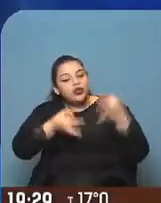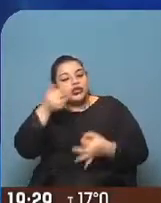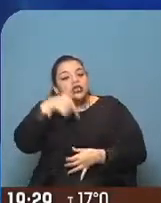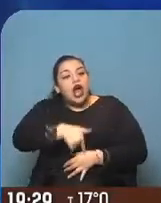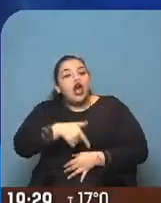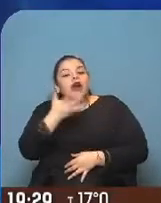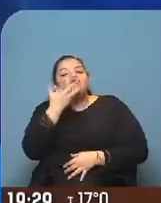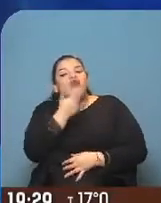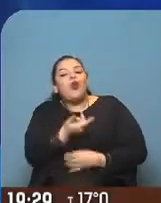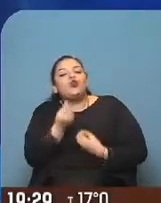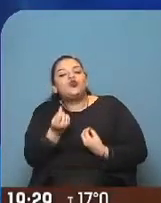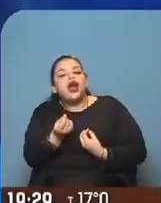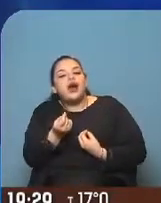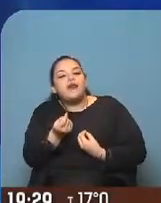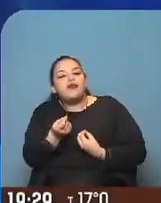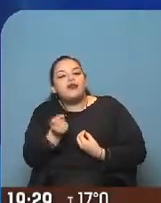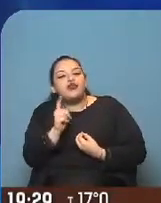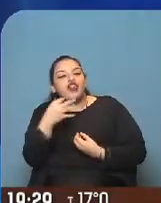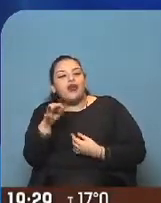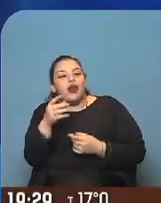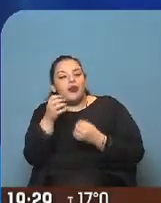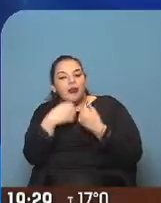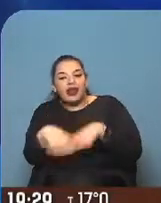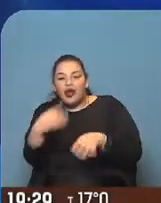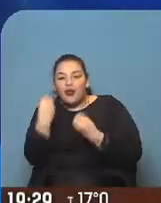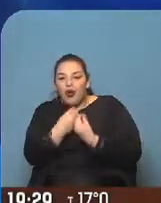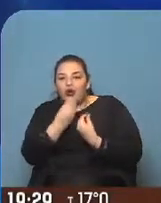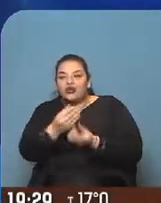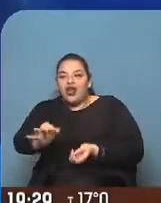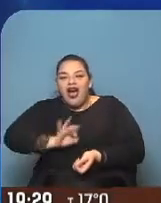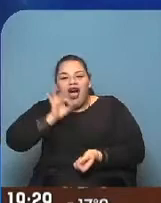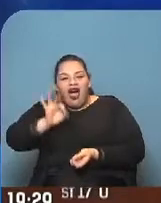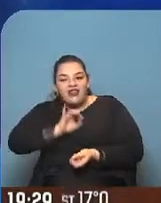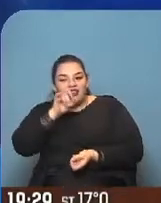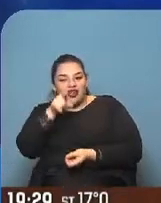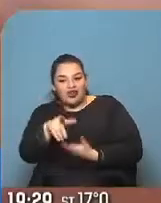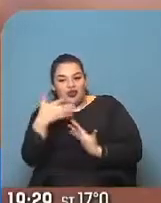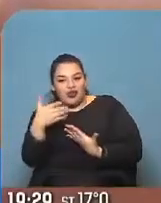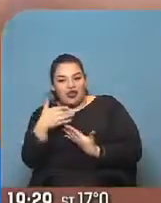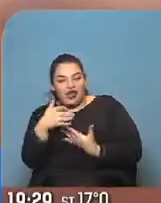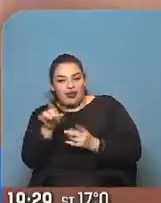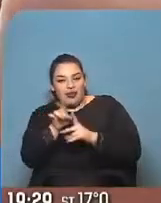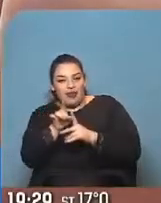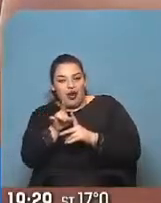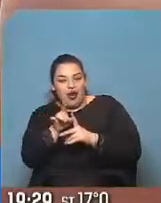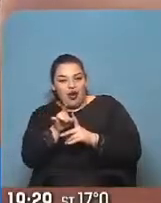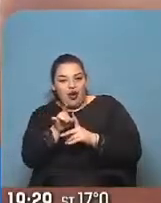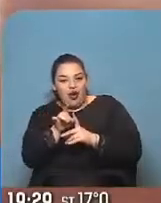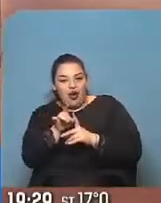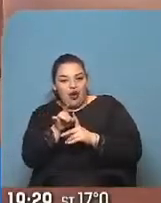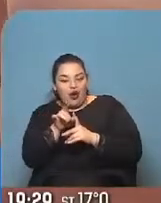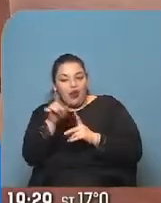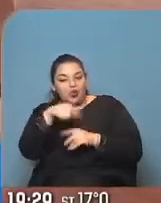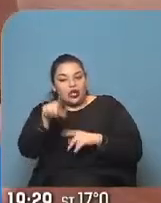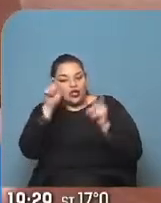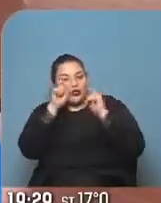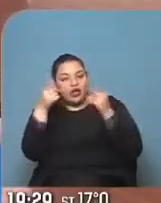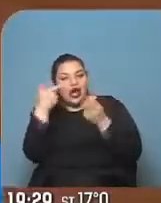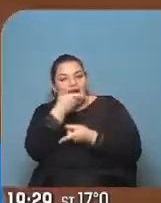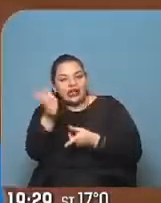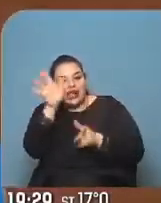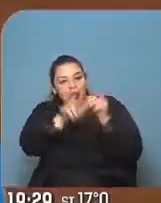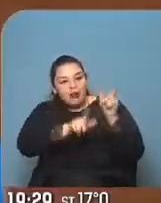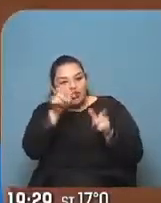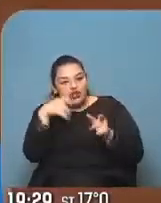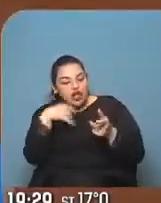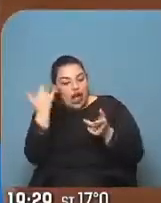nos hubiese gustado no tener que perder tanto tiempo que este robo si hubiese podido evitar no están sorprendidos por la cantidad de personas que van